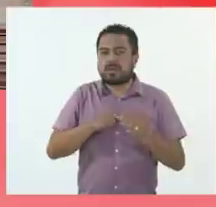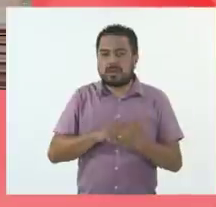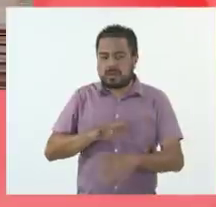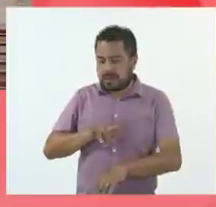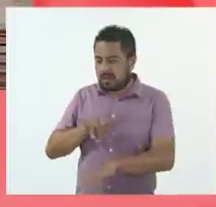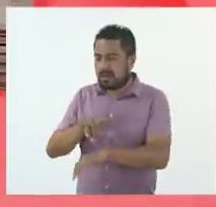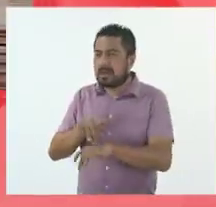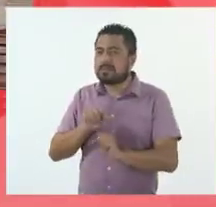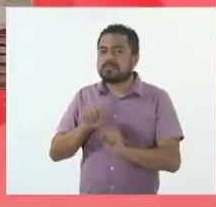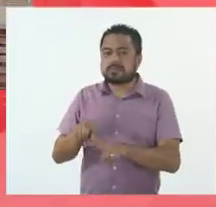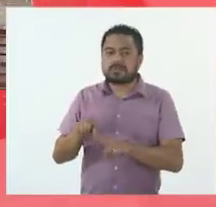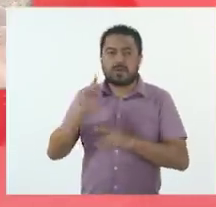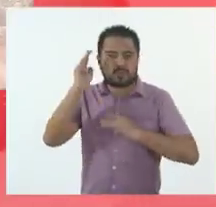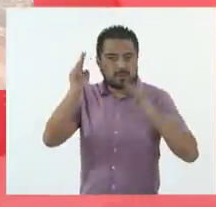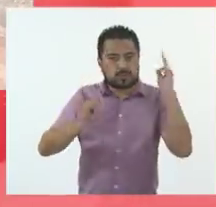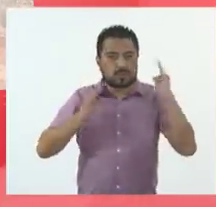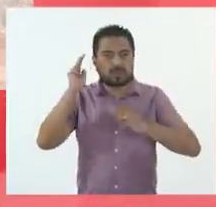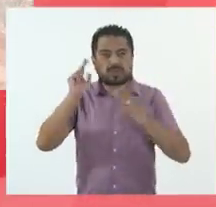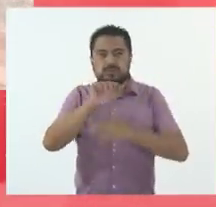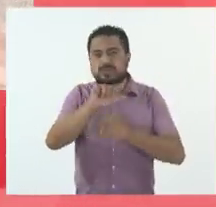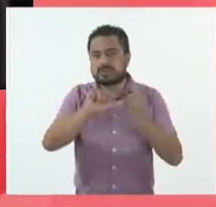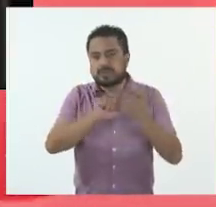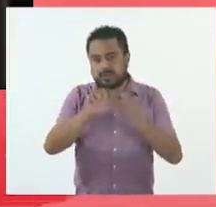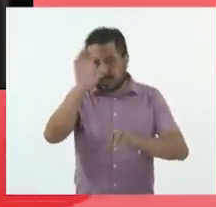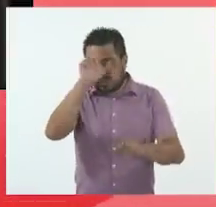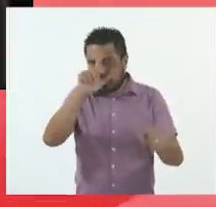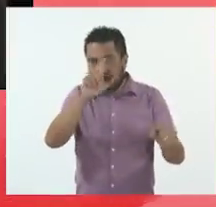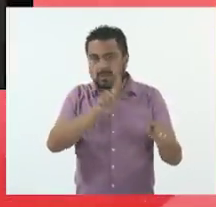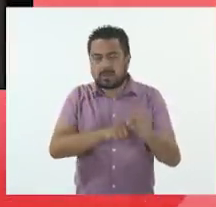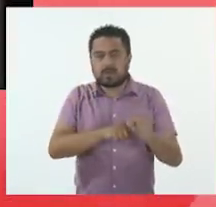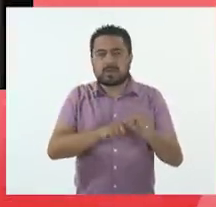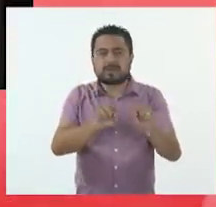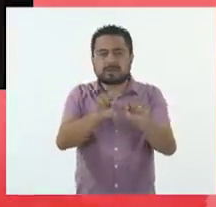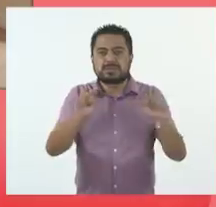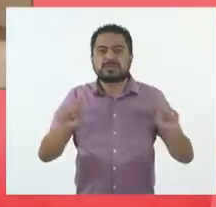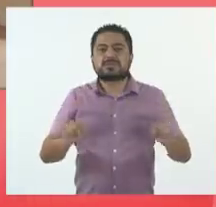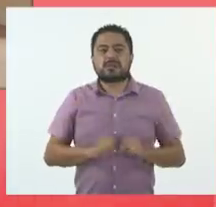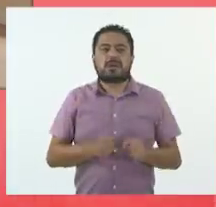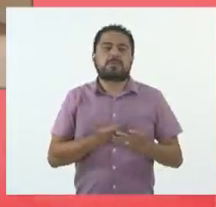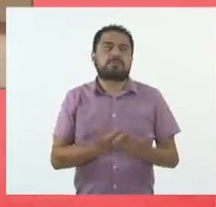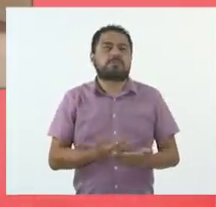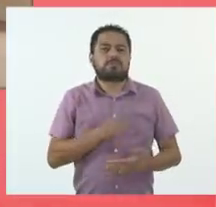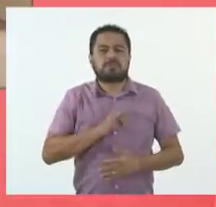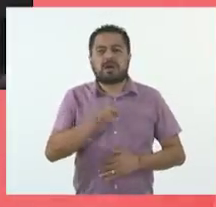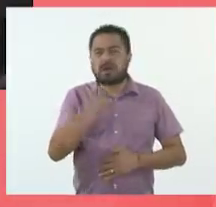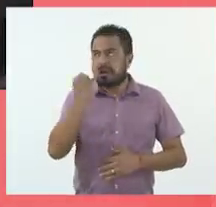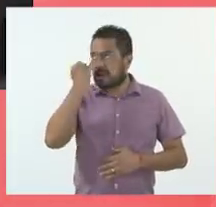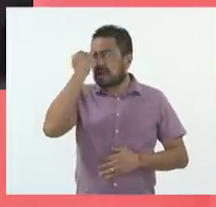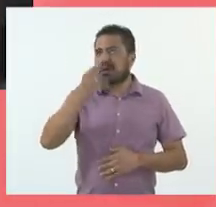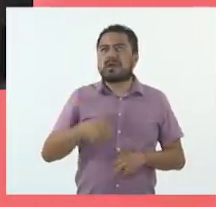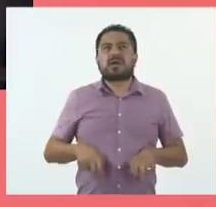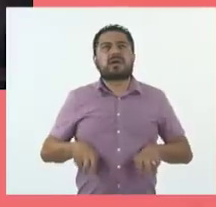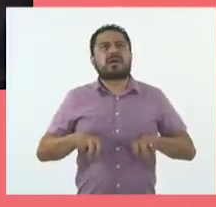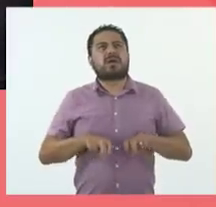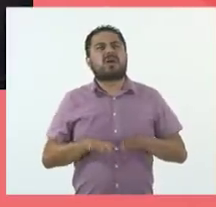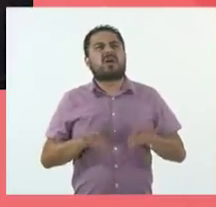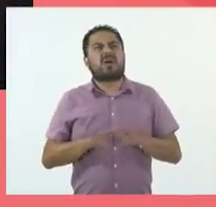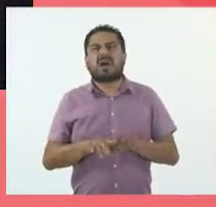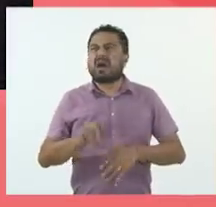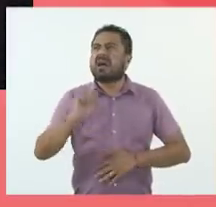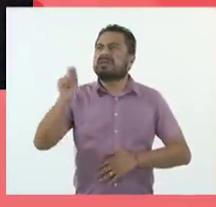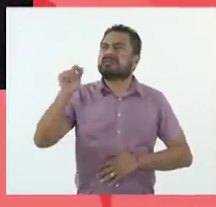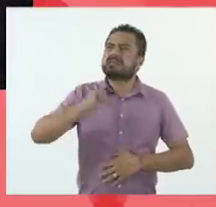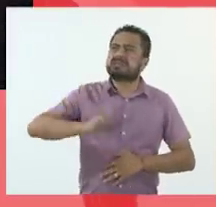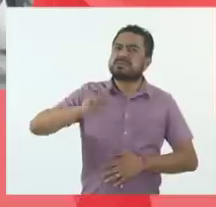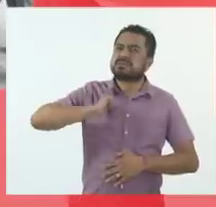encuentro, también es un museo y un centro cultural. En la sala de espera te puedes imaginar cómo era viajar en